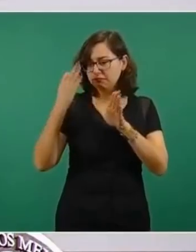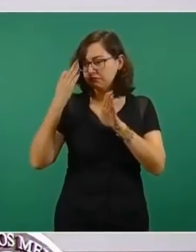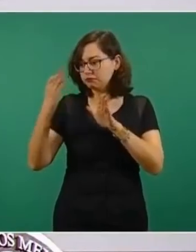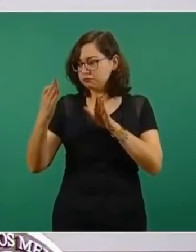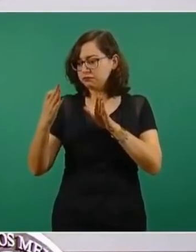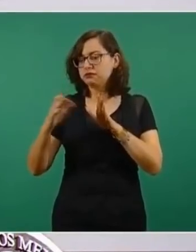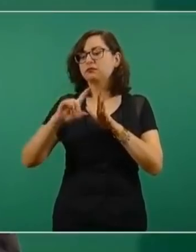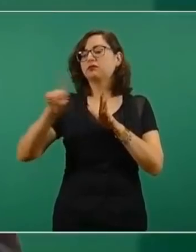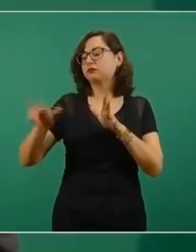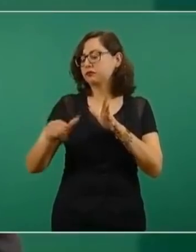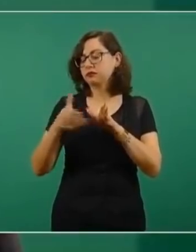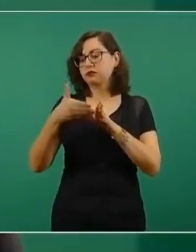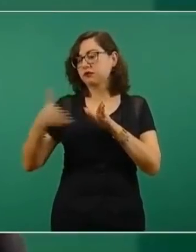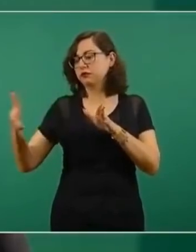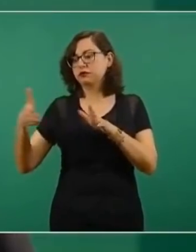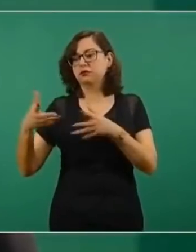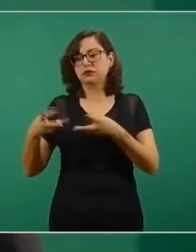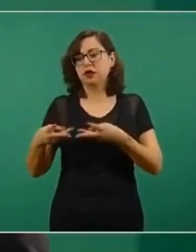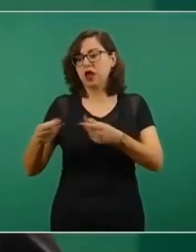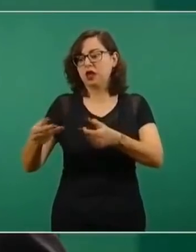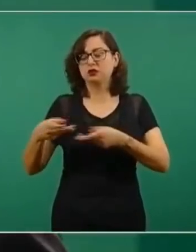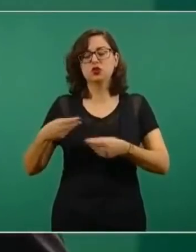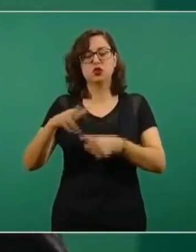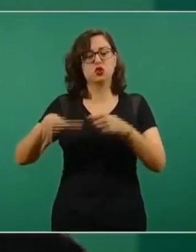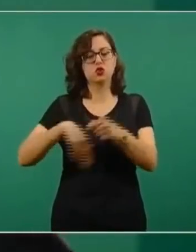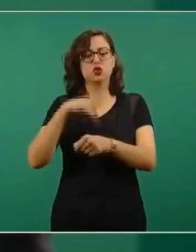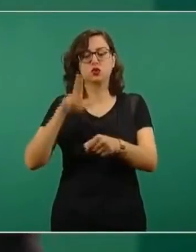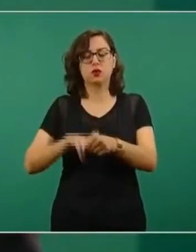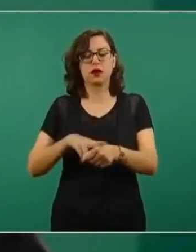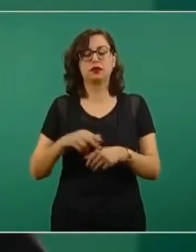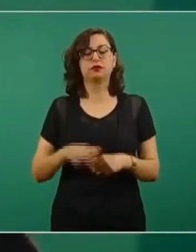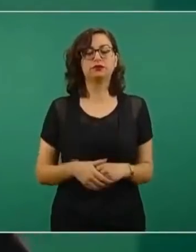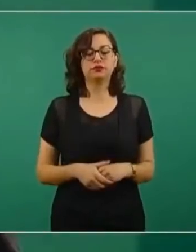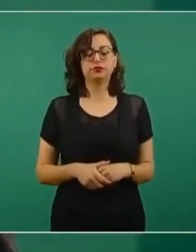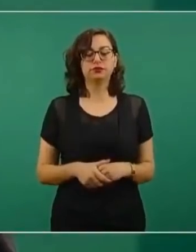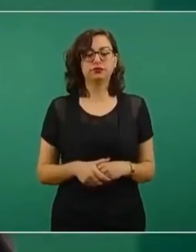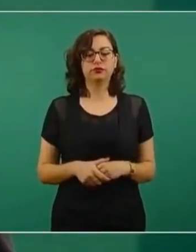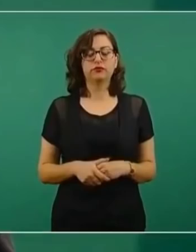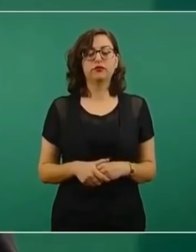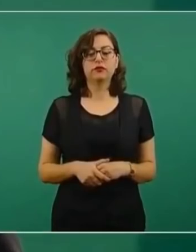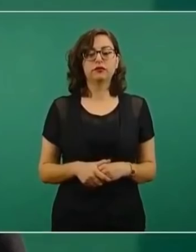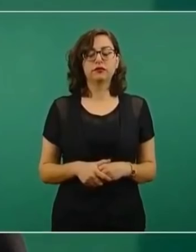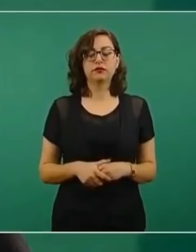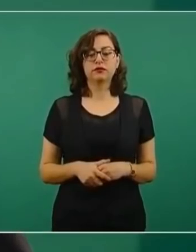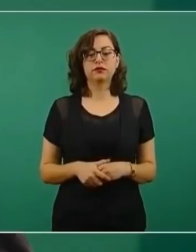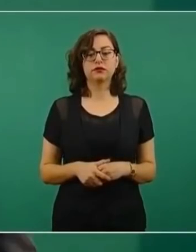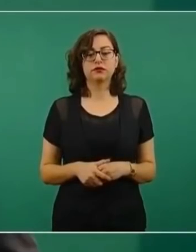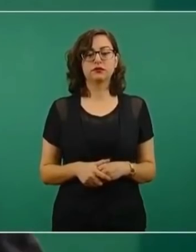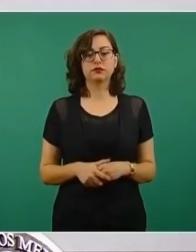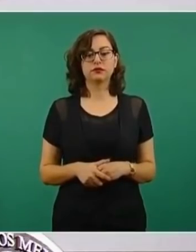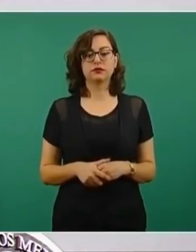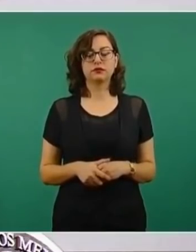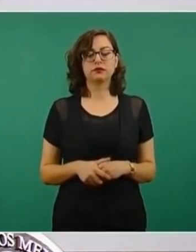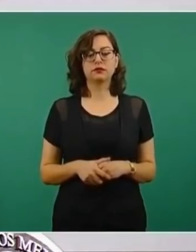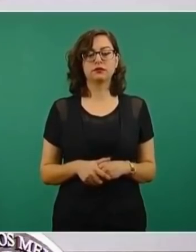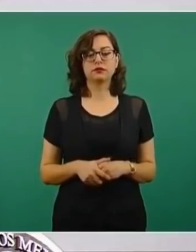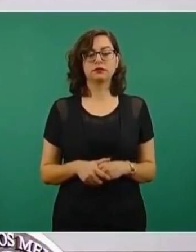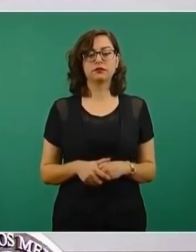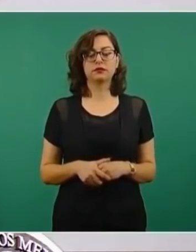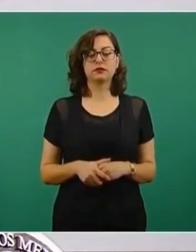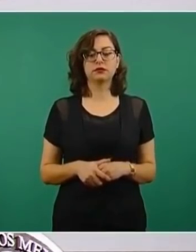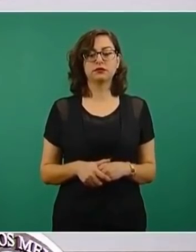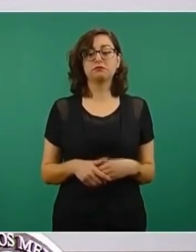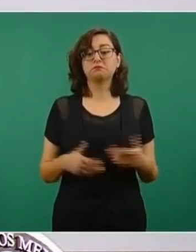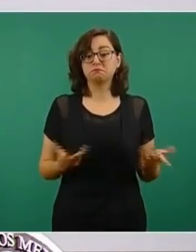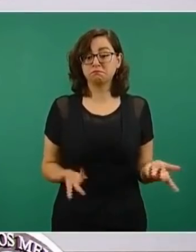su periodo de consumo o su historial de consumo normal. Y el último es, pues bueno, sí hubo una condición de incremento, obviamente